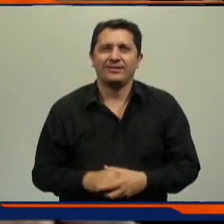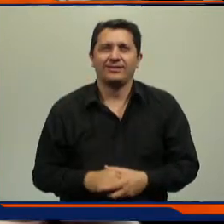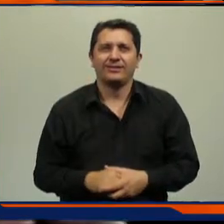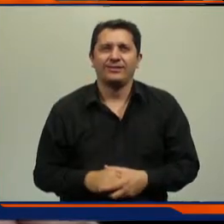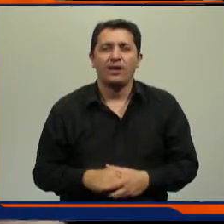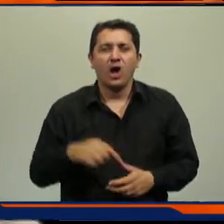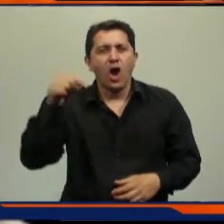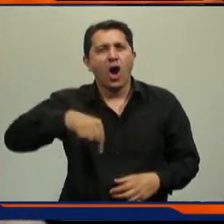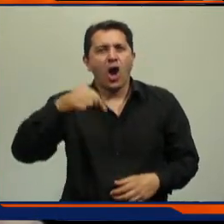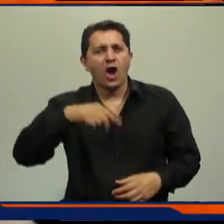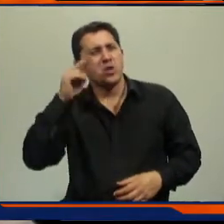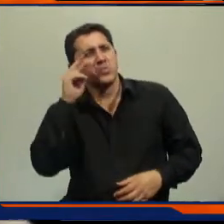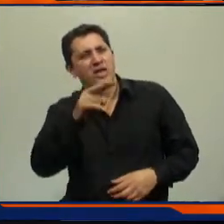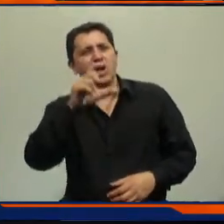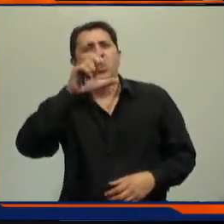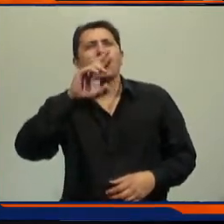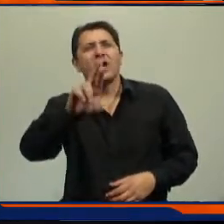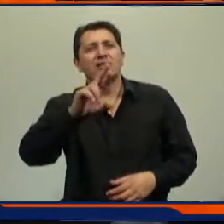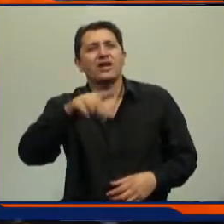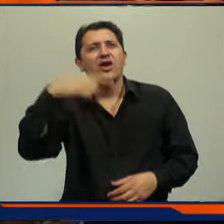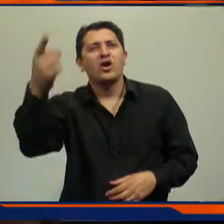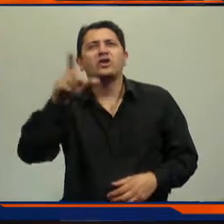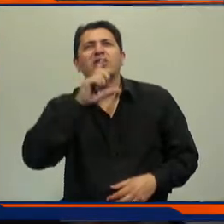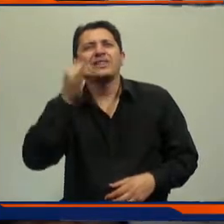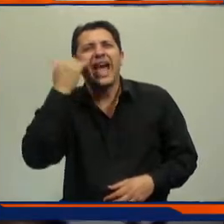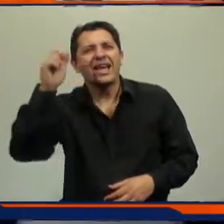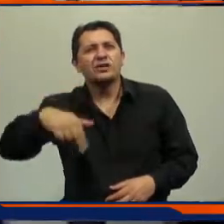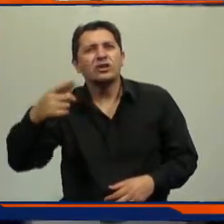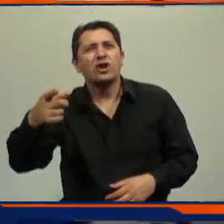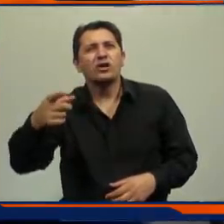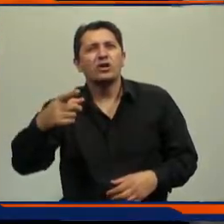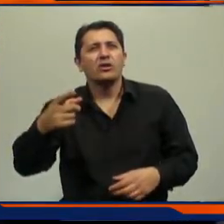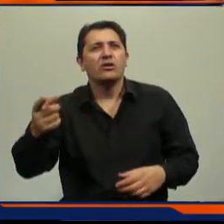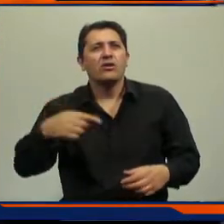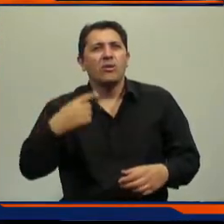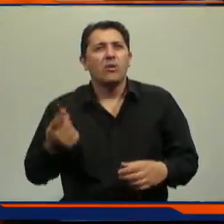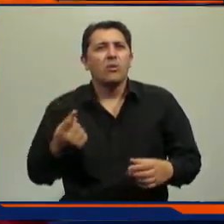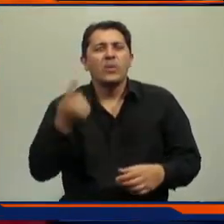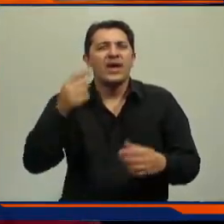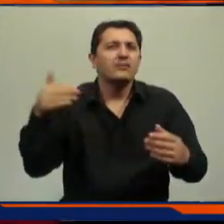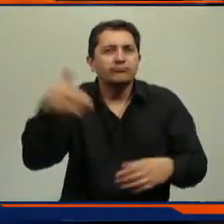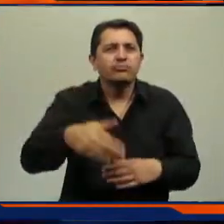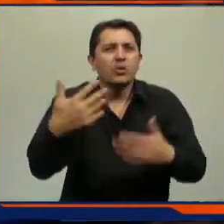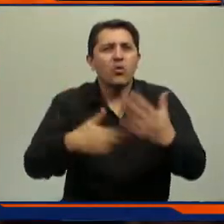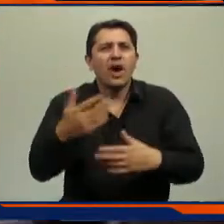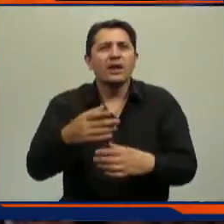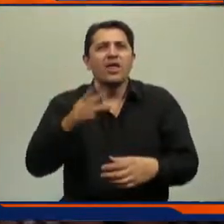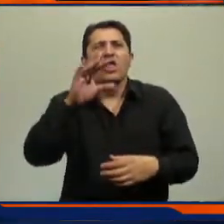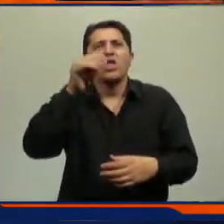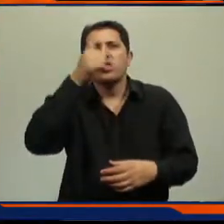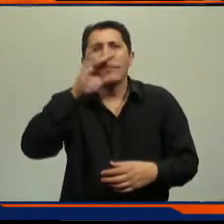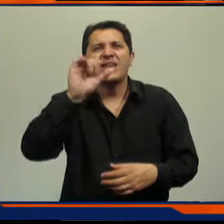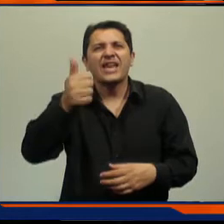vieron dijeron, ese es Cuellar, el hombre que frustró a Mike Tyson cuando este debutó como promotor y le ganó al dominicano